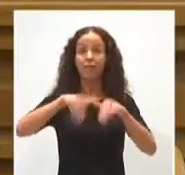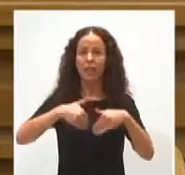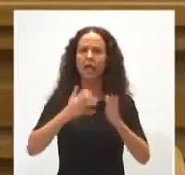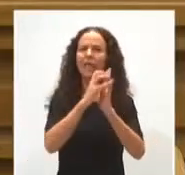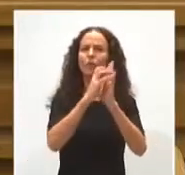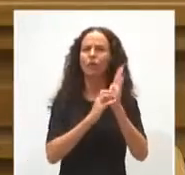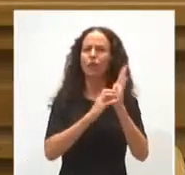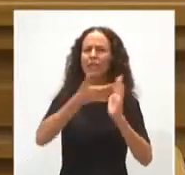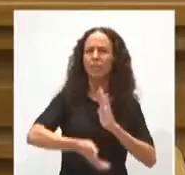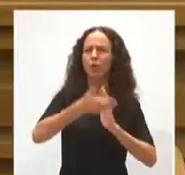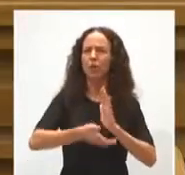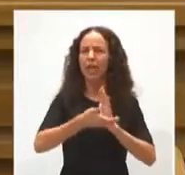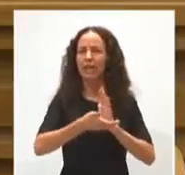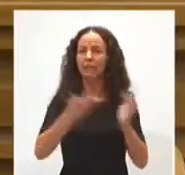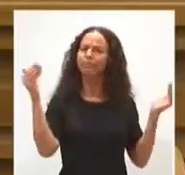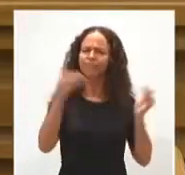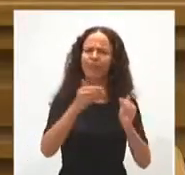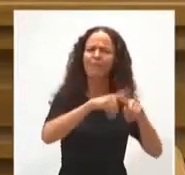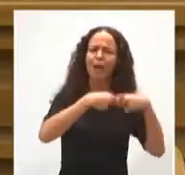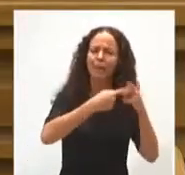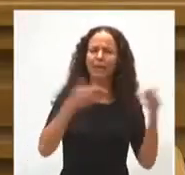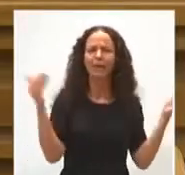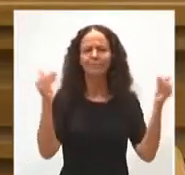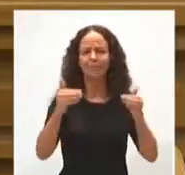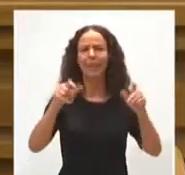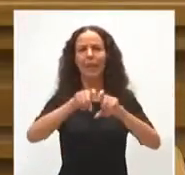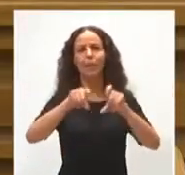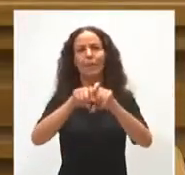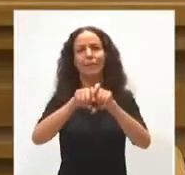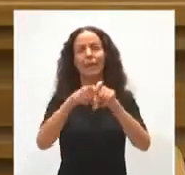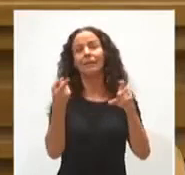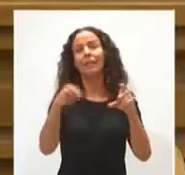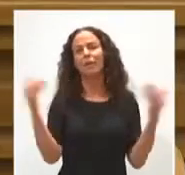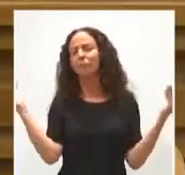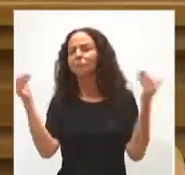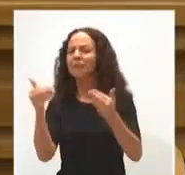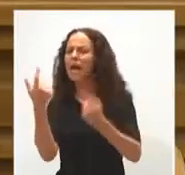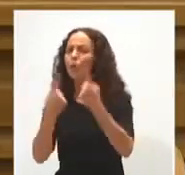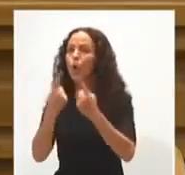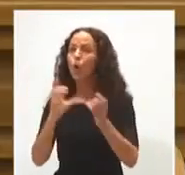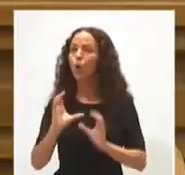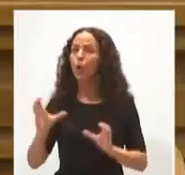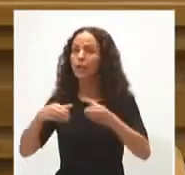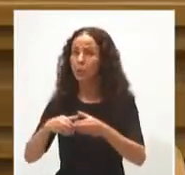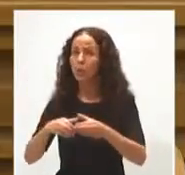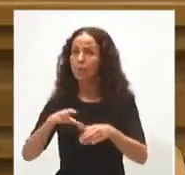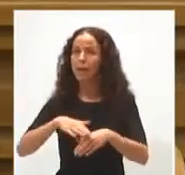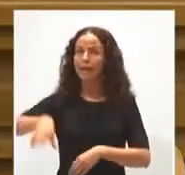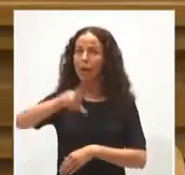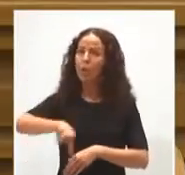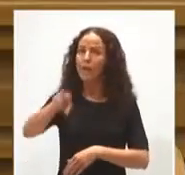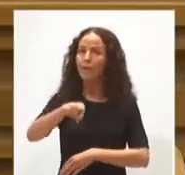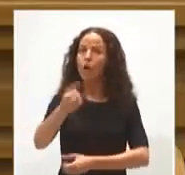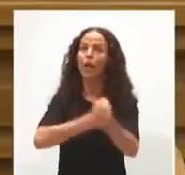importantes que afecten a familias que afecten a empresas y que afecten a determinados colectivos de cara a la recuperación económica